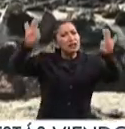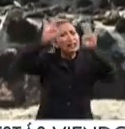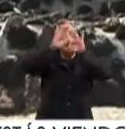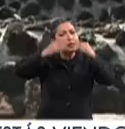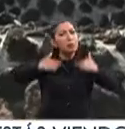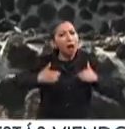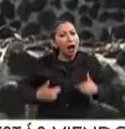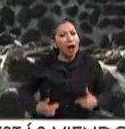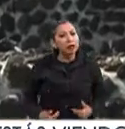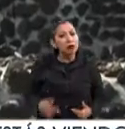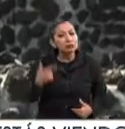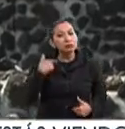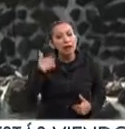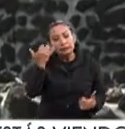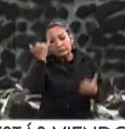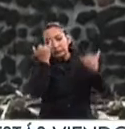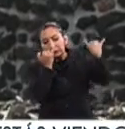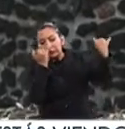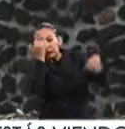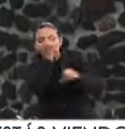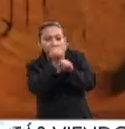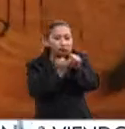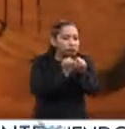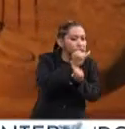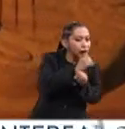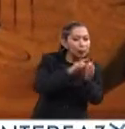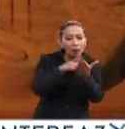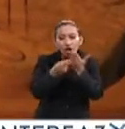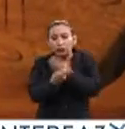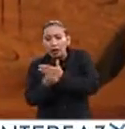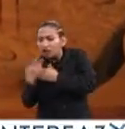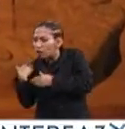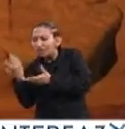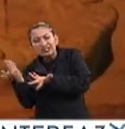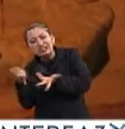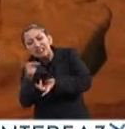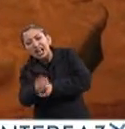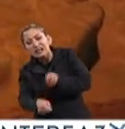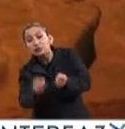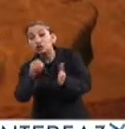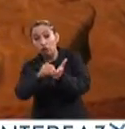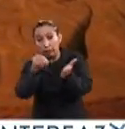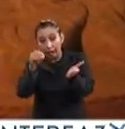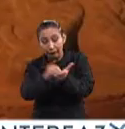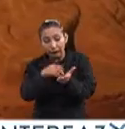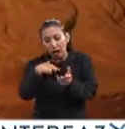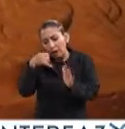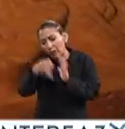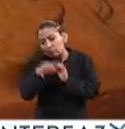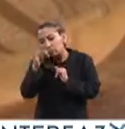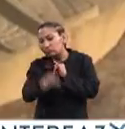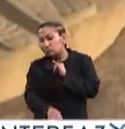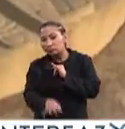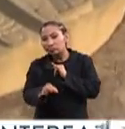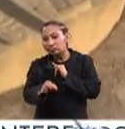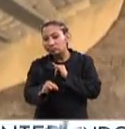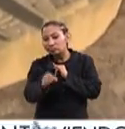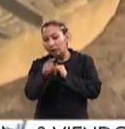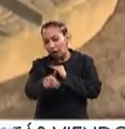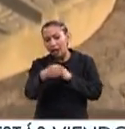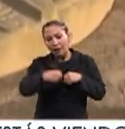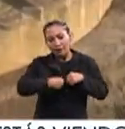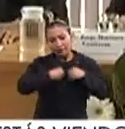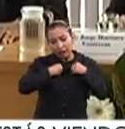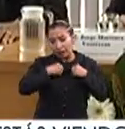existencia humana y la generadora de estudios y proyectos académicos que aún siguen llegando a una conclusión. Aunque